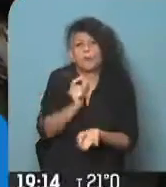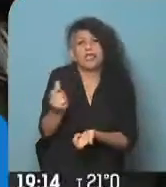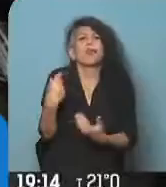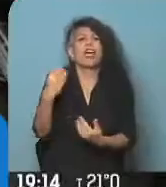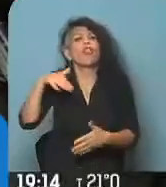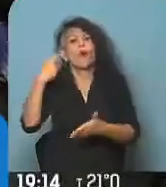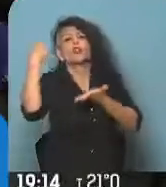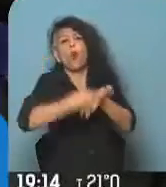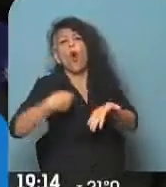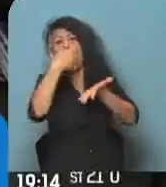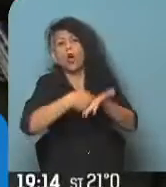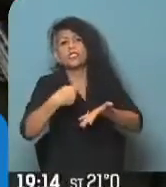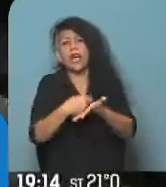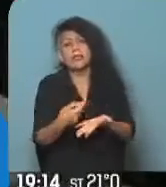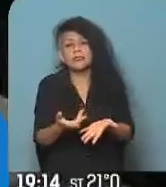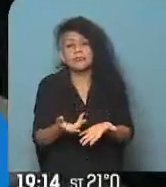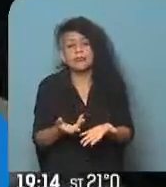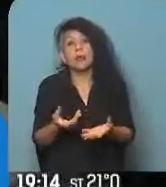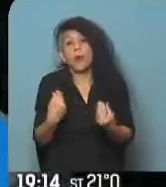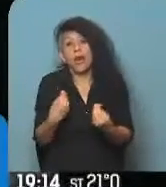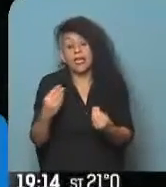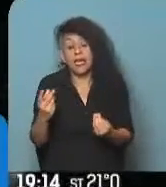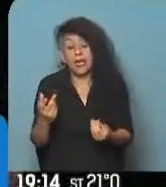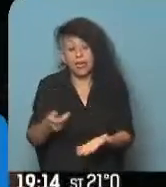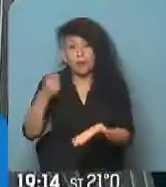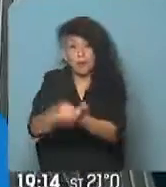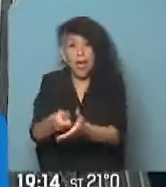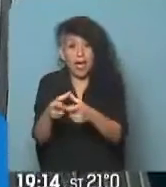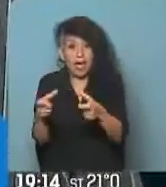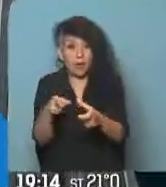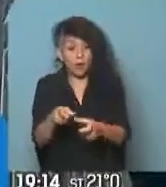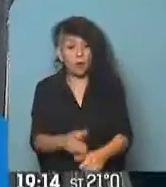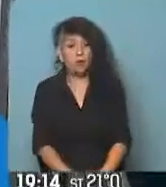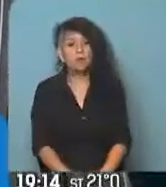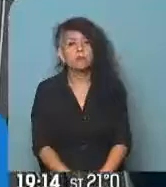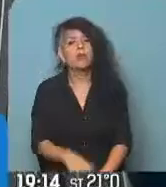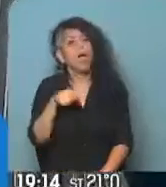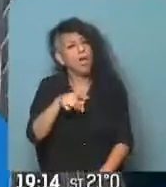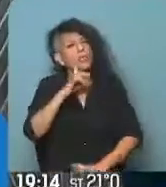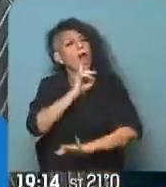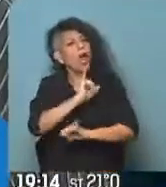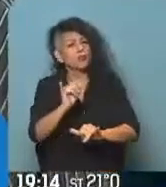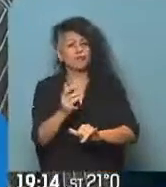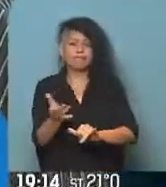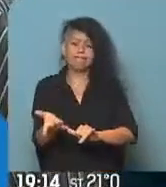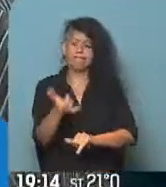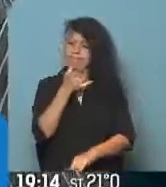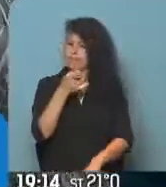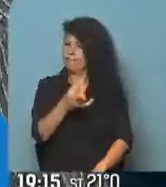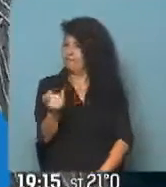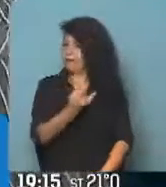hacer frente a este nuevo aumento. Creo que es un anuncio que tiene más de ficción que de